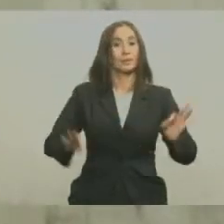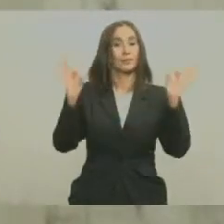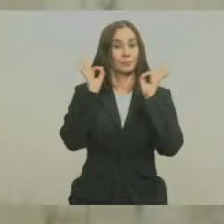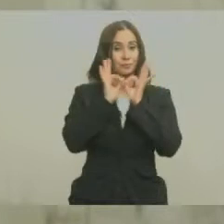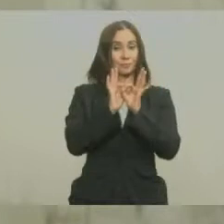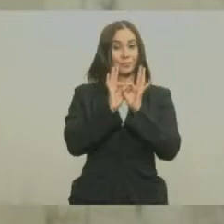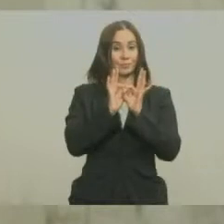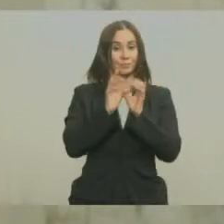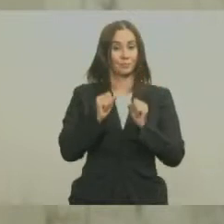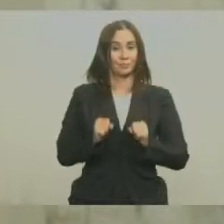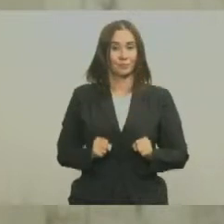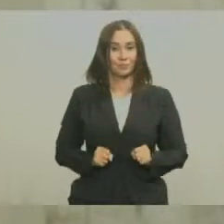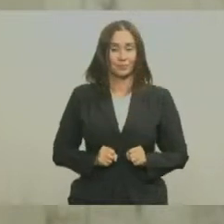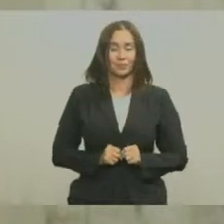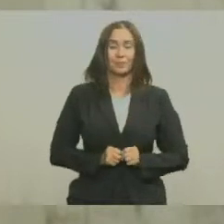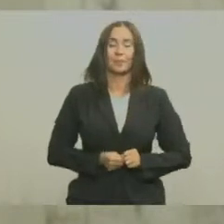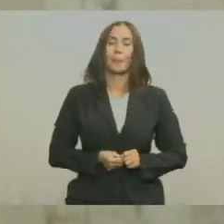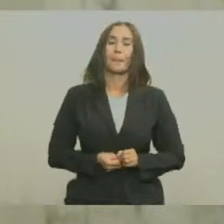importantes.